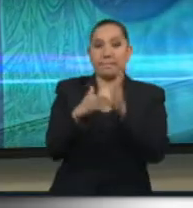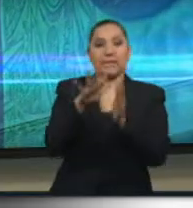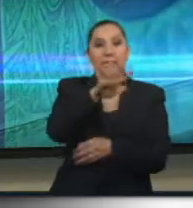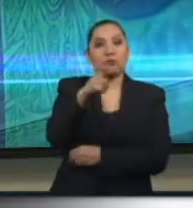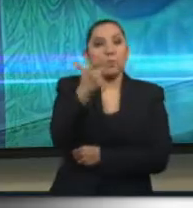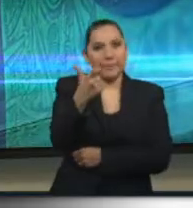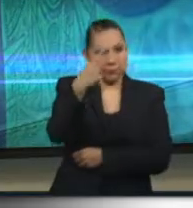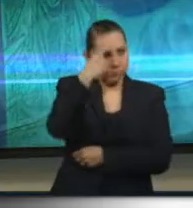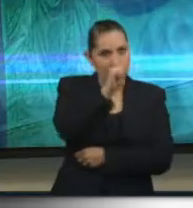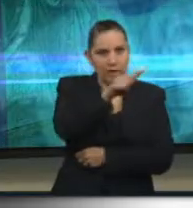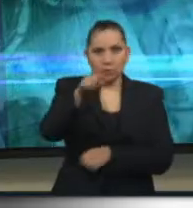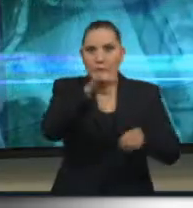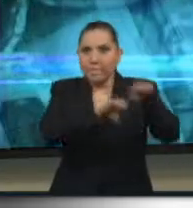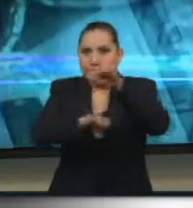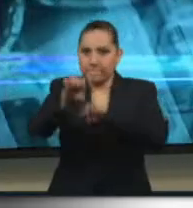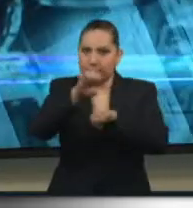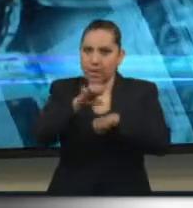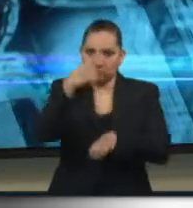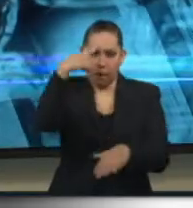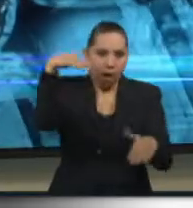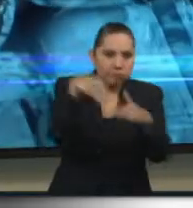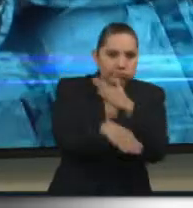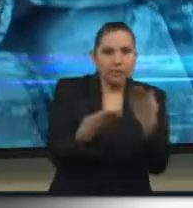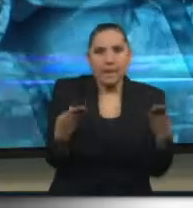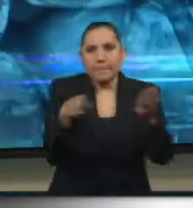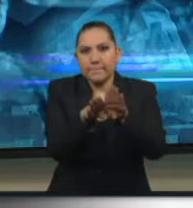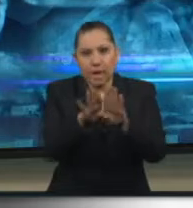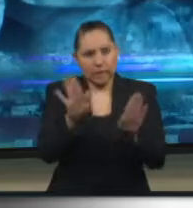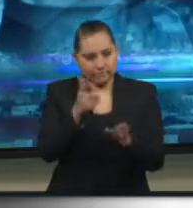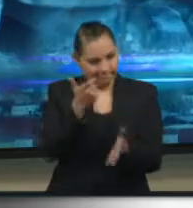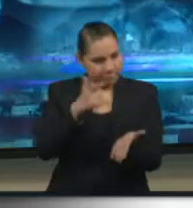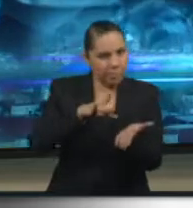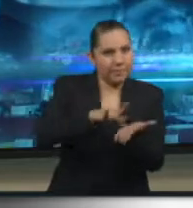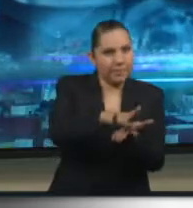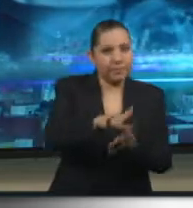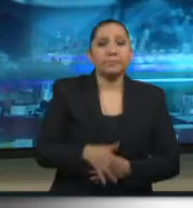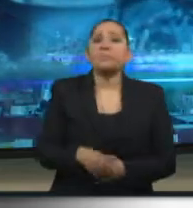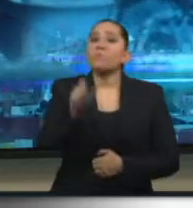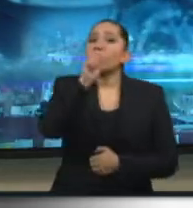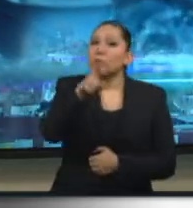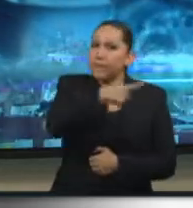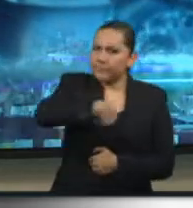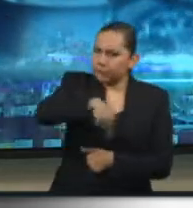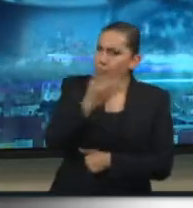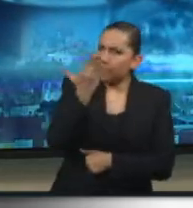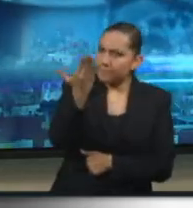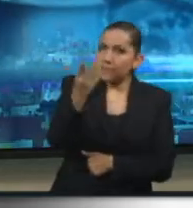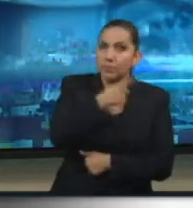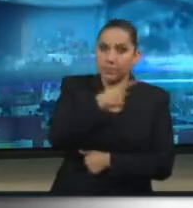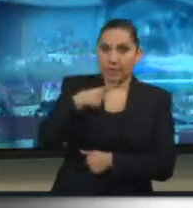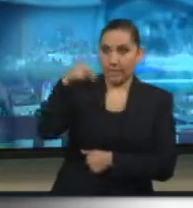Igualmente demandaron que la Secretaría de Salud declare de manera inmediata la emergencia sanitaria por la pandemia.